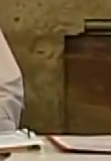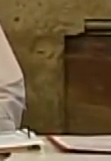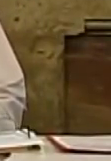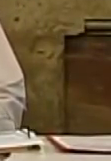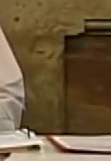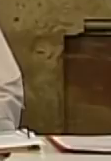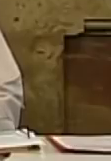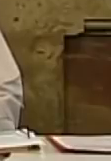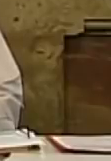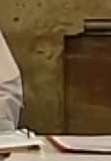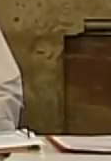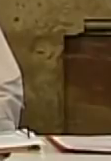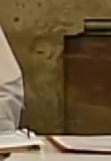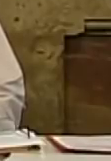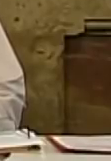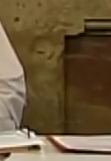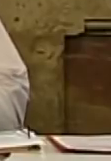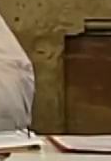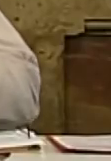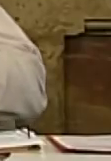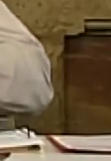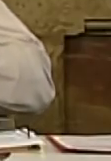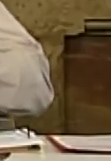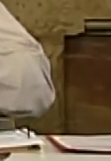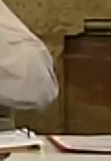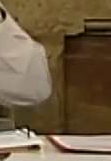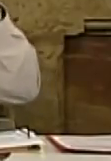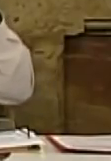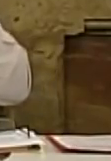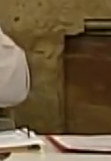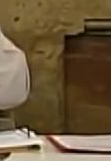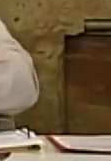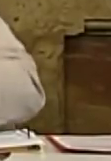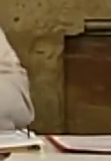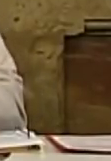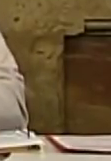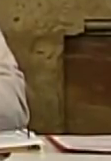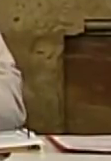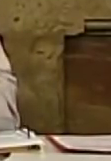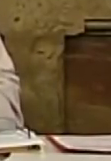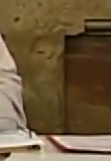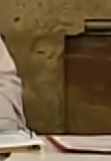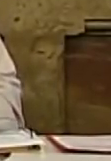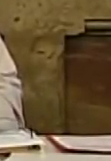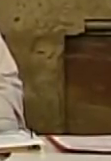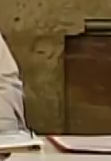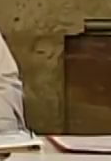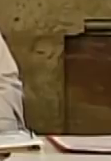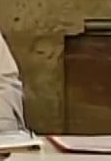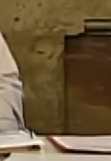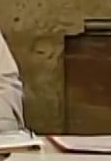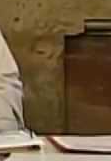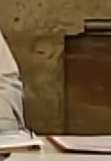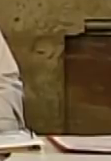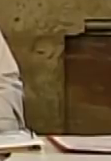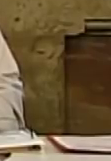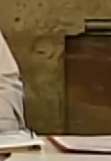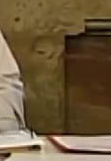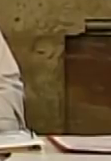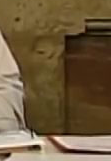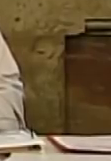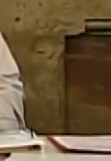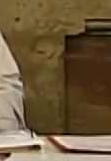ministro de Comercio Nacional, siempre invitado especial, presidente del Banco Central de Venezuela, este